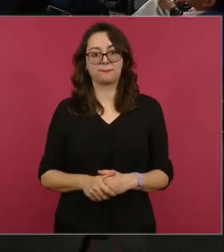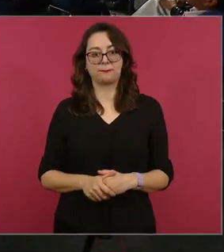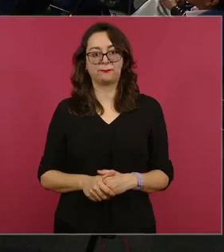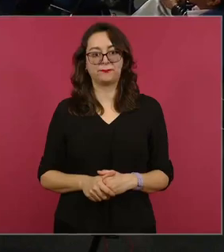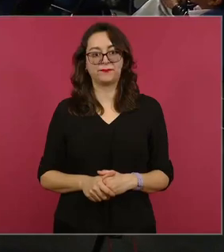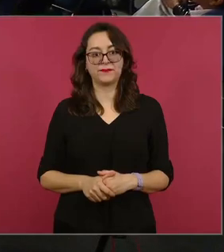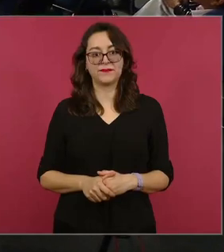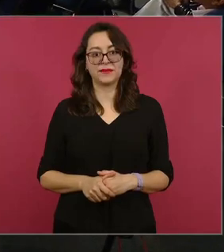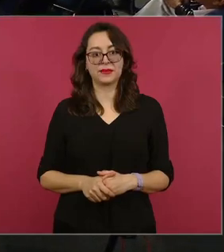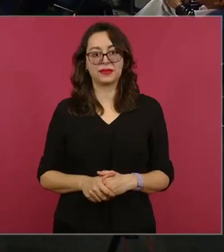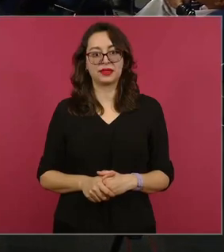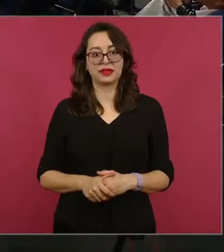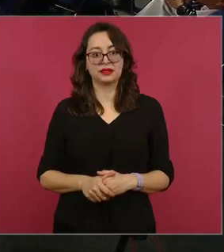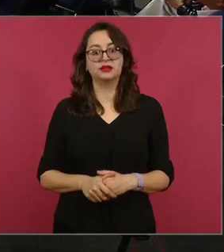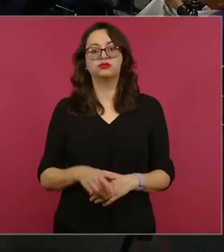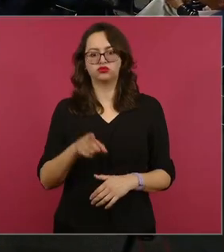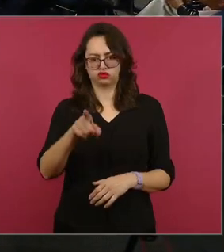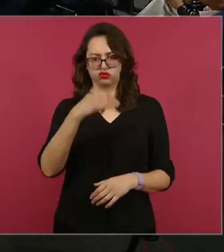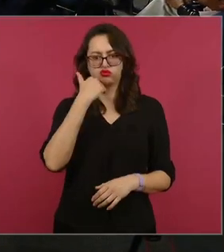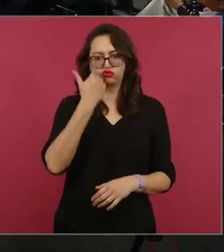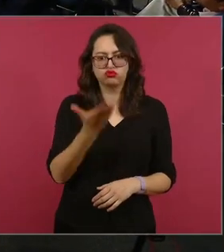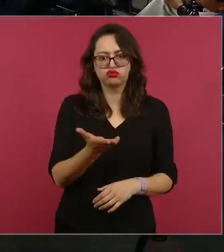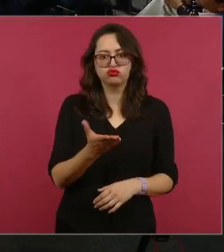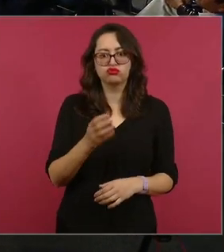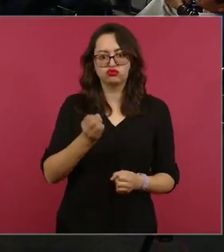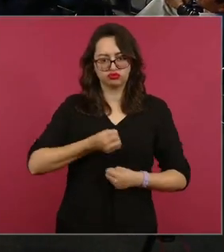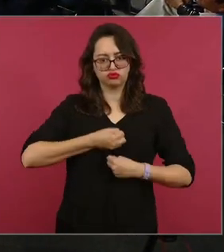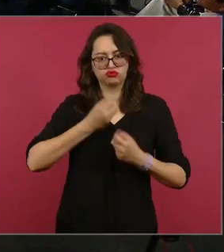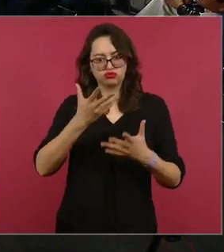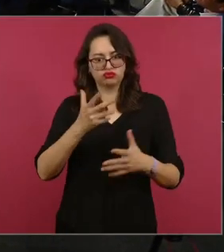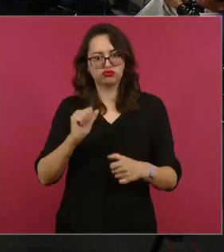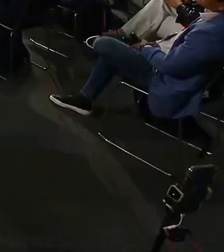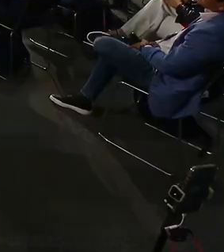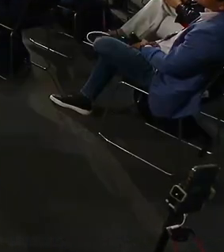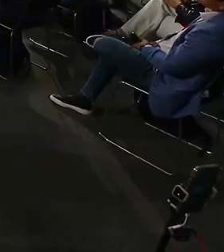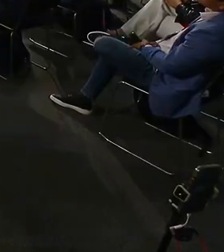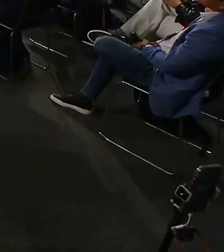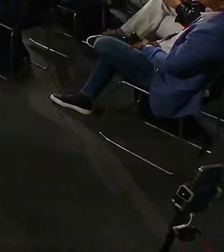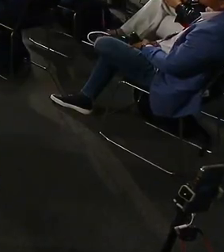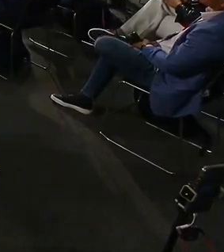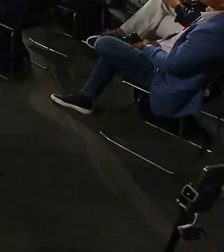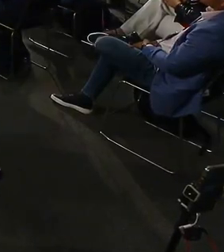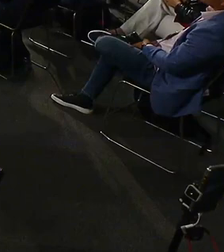A ver, si tú quieres expresar algo. Ahí está el micrófono.